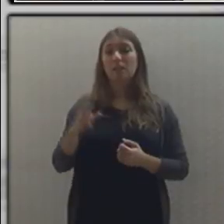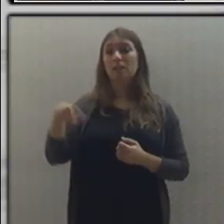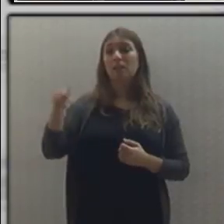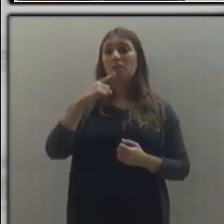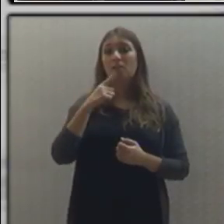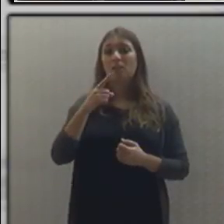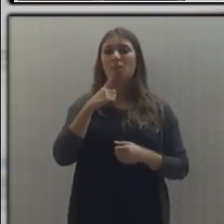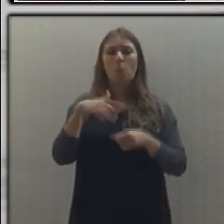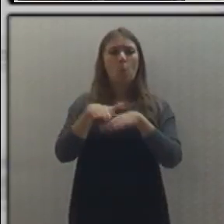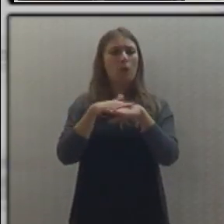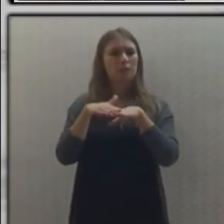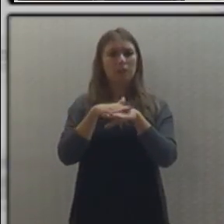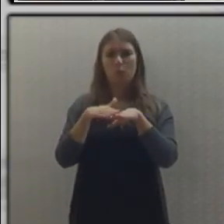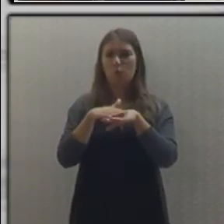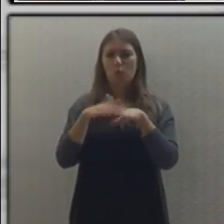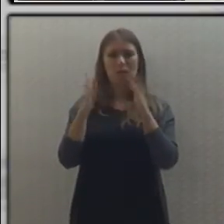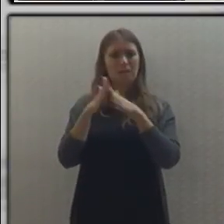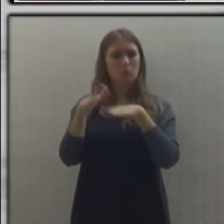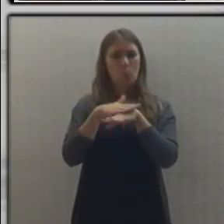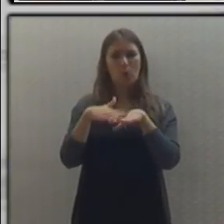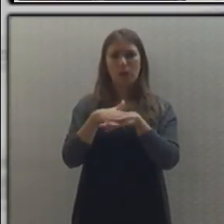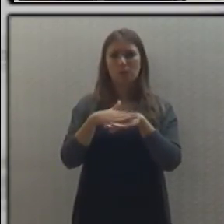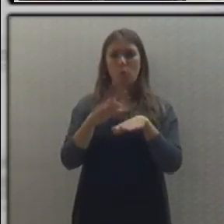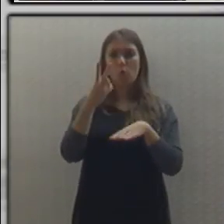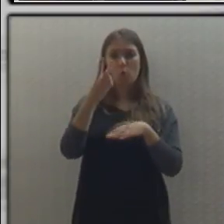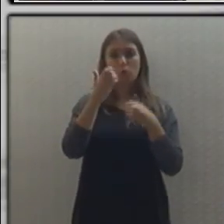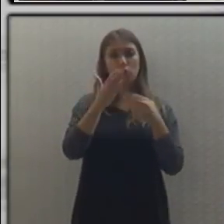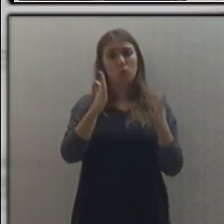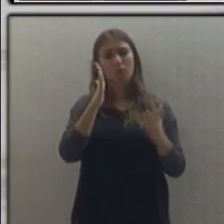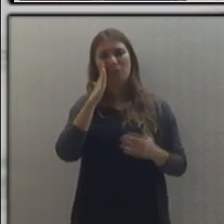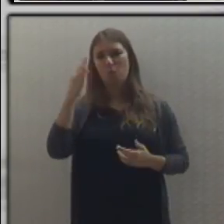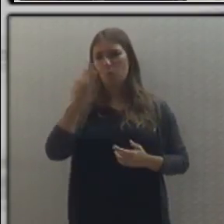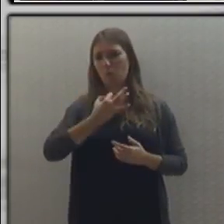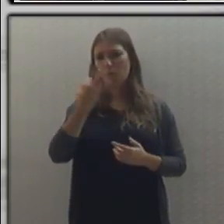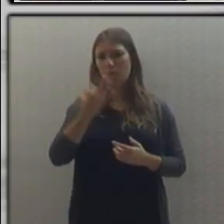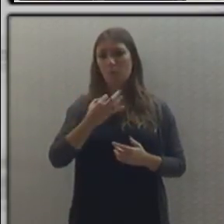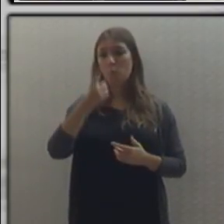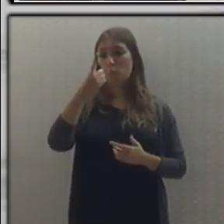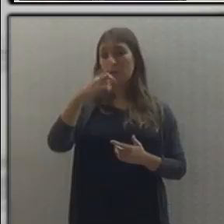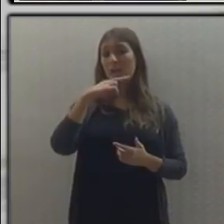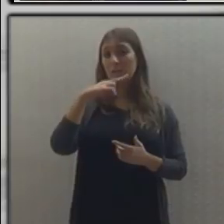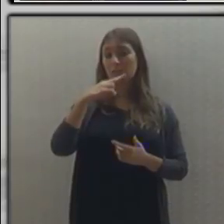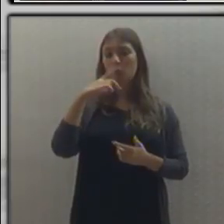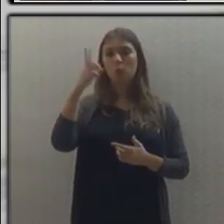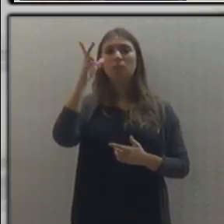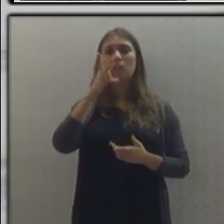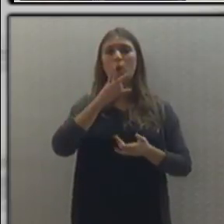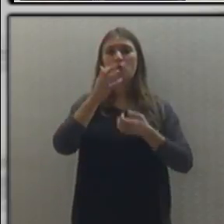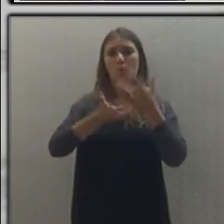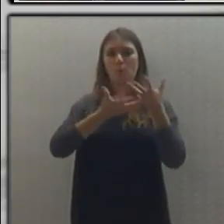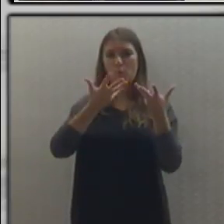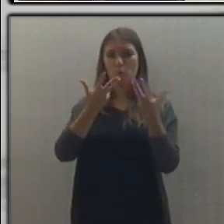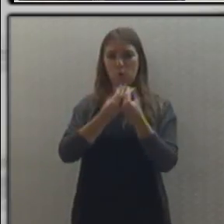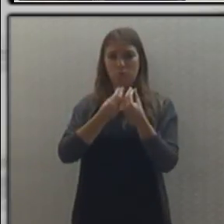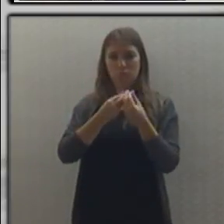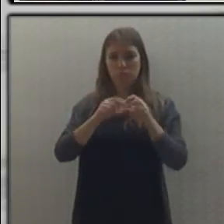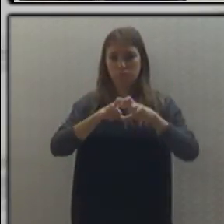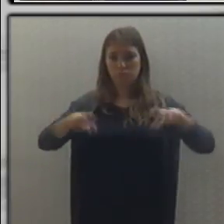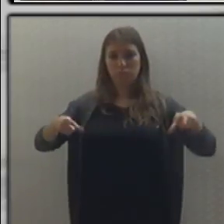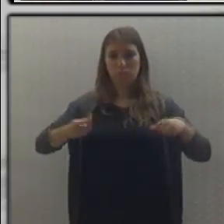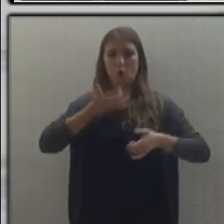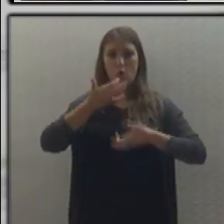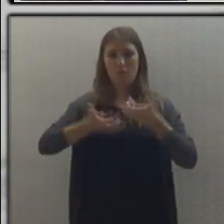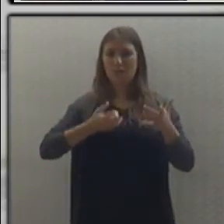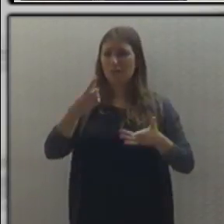es la unidad básica de vivienda, ¿vale? Consta de 2 dormitorios, un aseo y un salón comedor con cocina. Bien, ellos